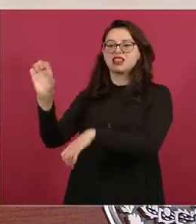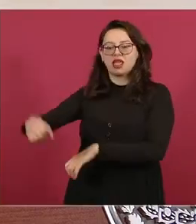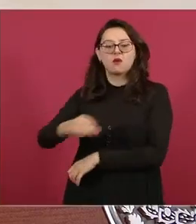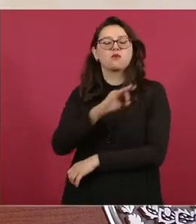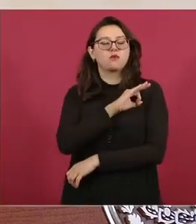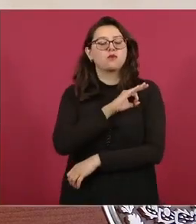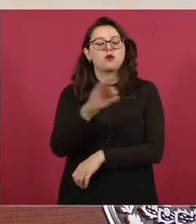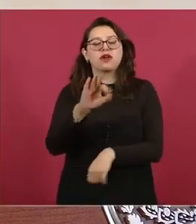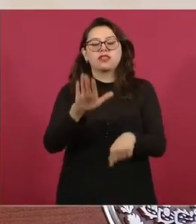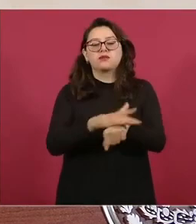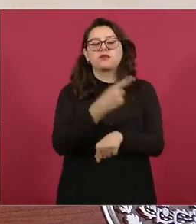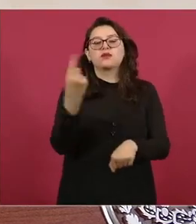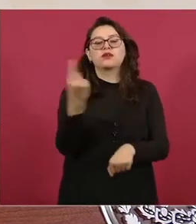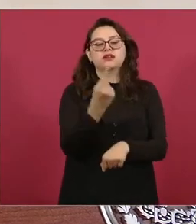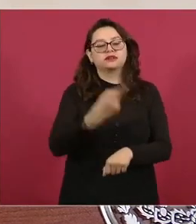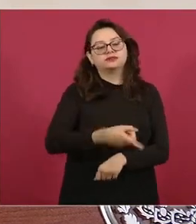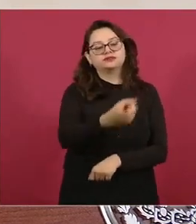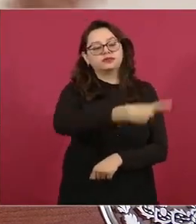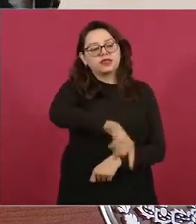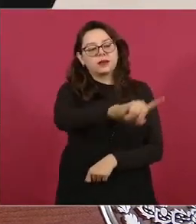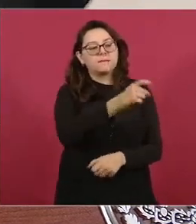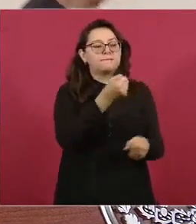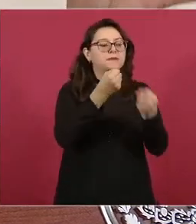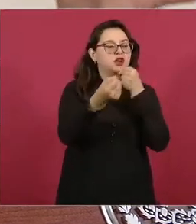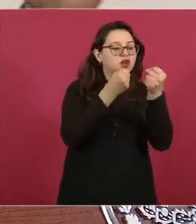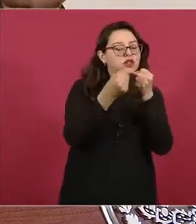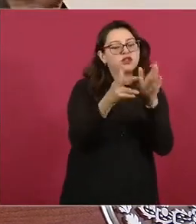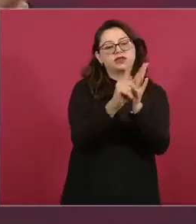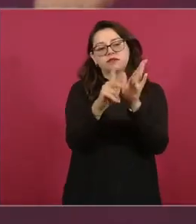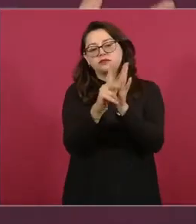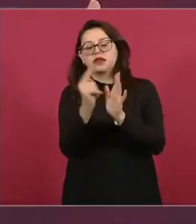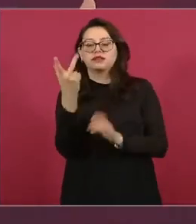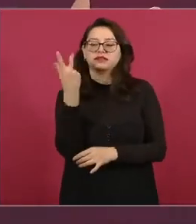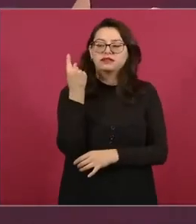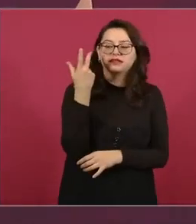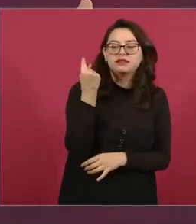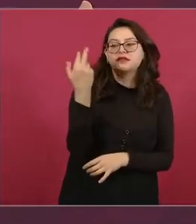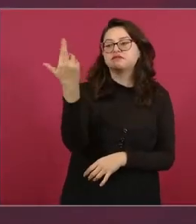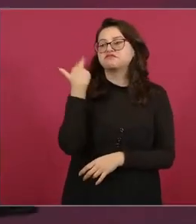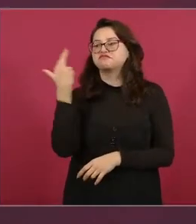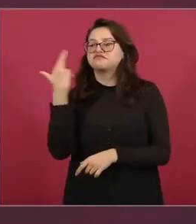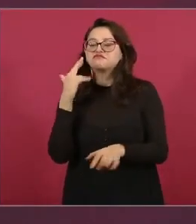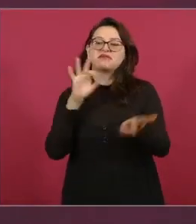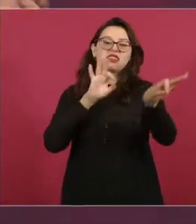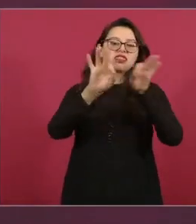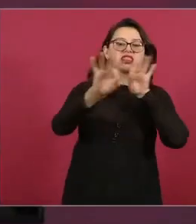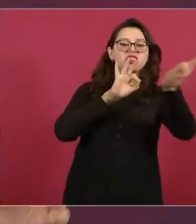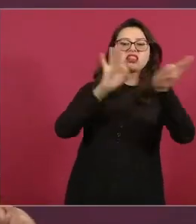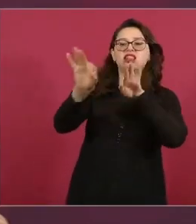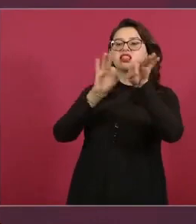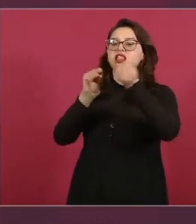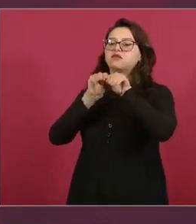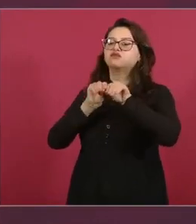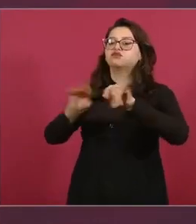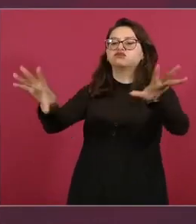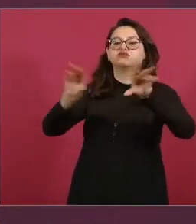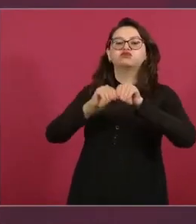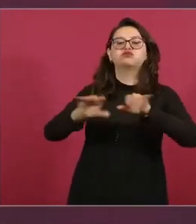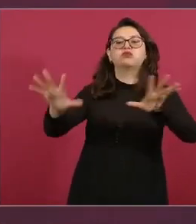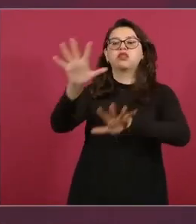de información, pues manipulaban a sus anchas. La gente no sabía.